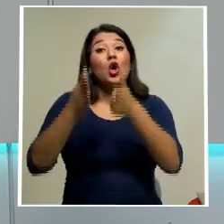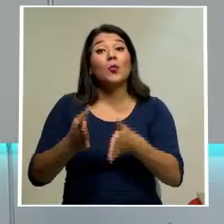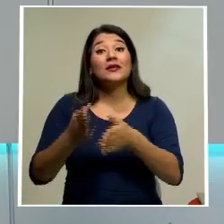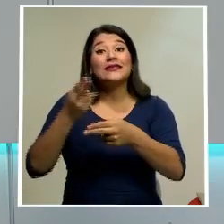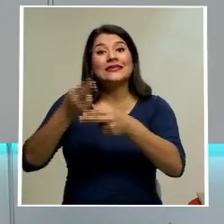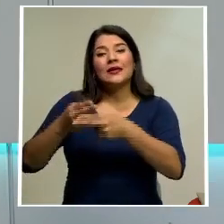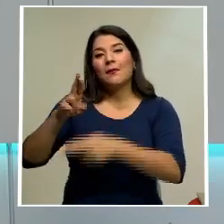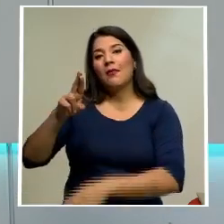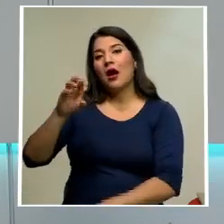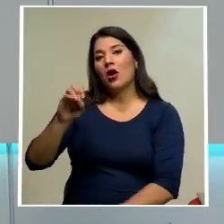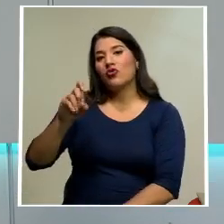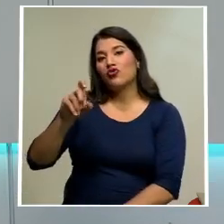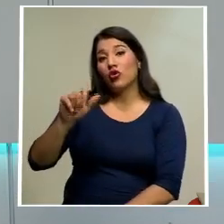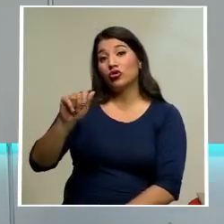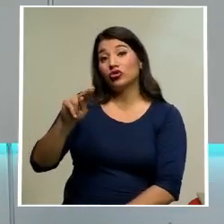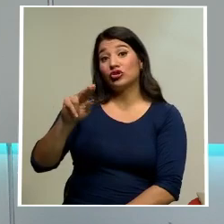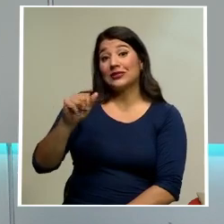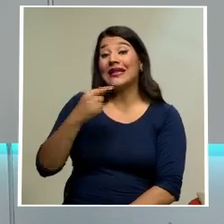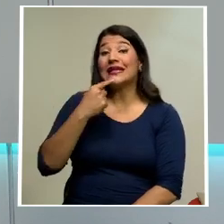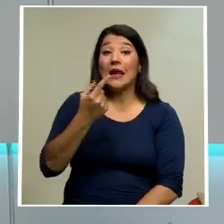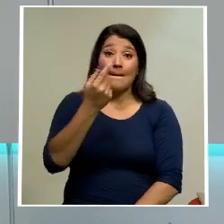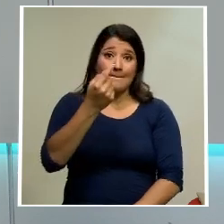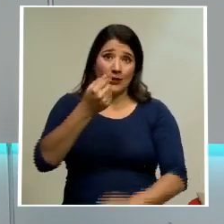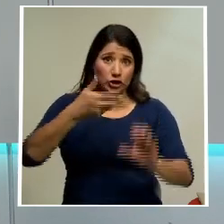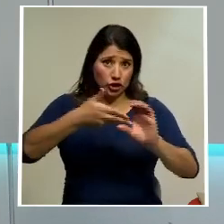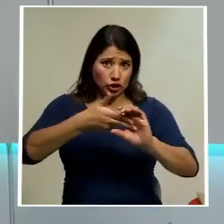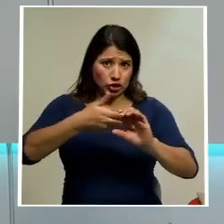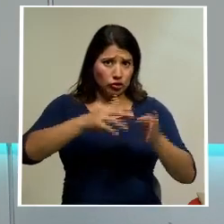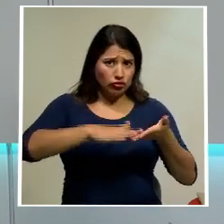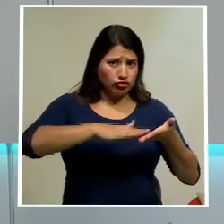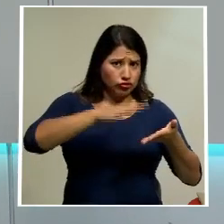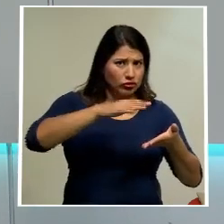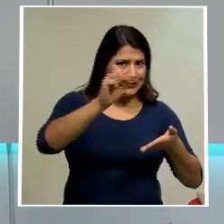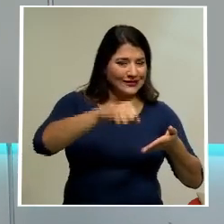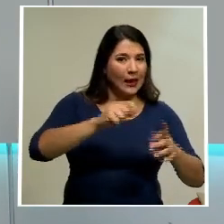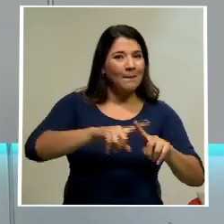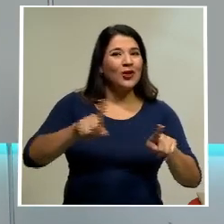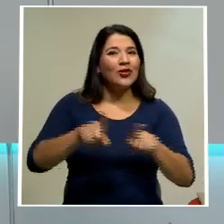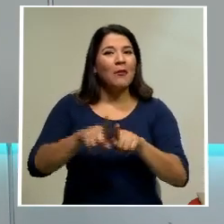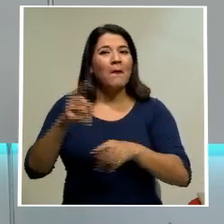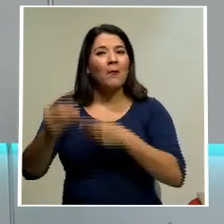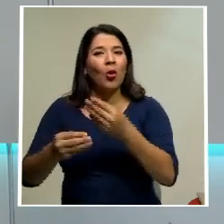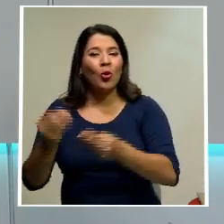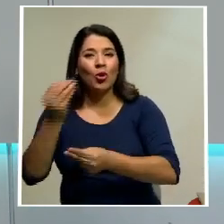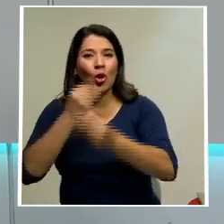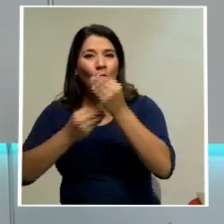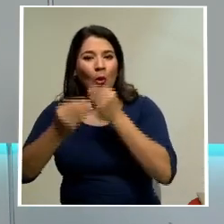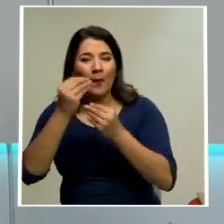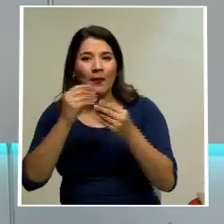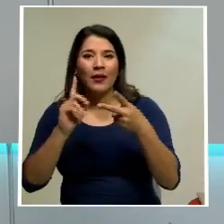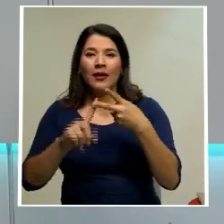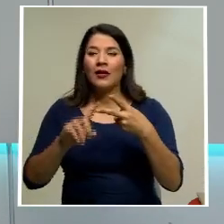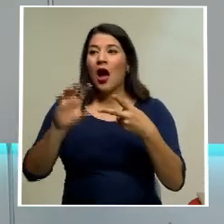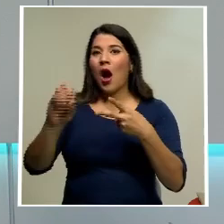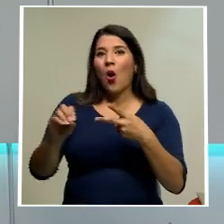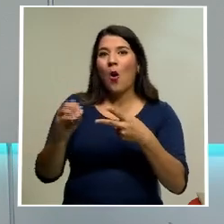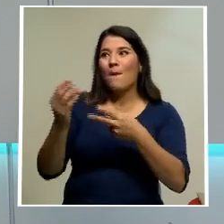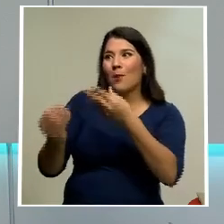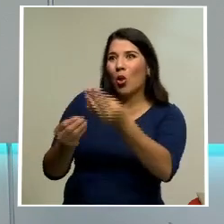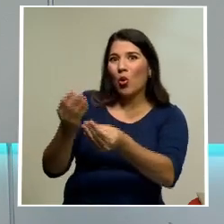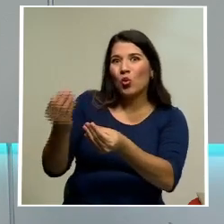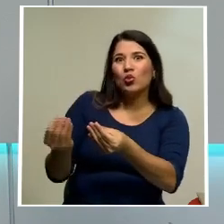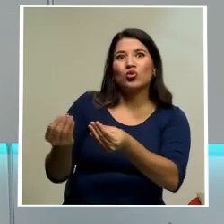las gasolinas ha subido, sino también hemos visto cómo la canasta básica, también las materias primas